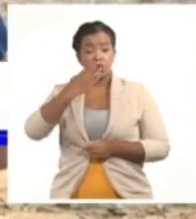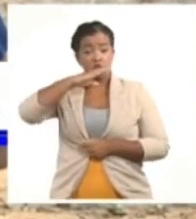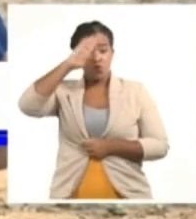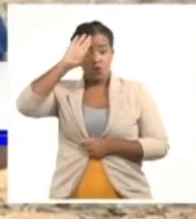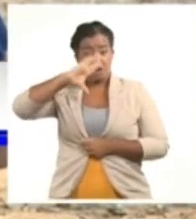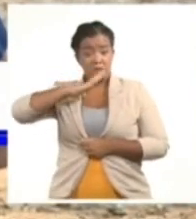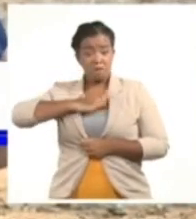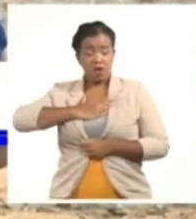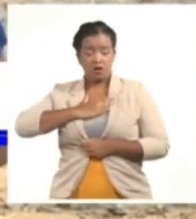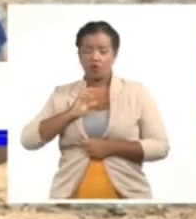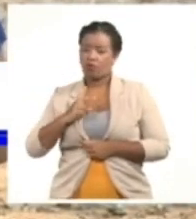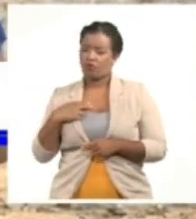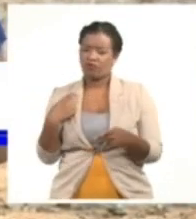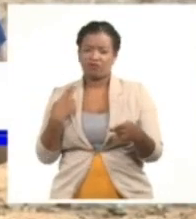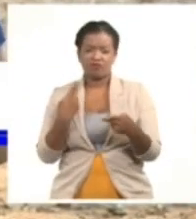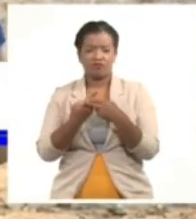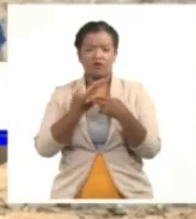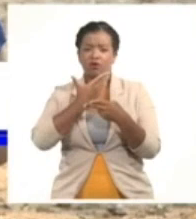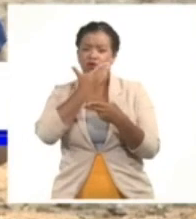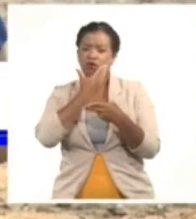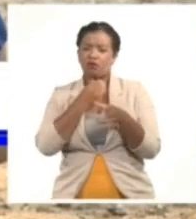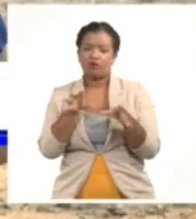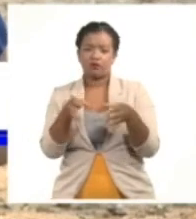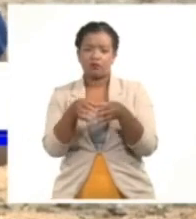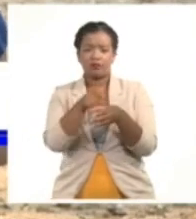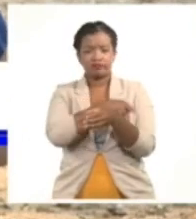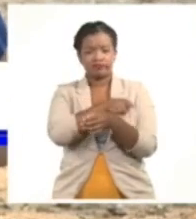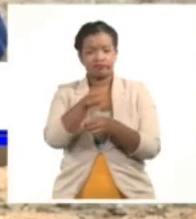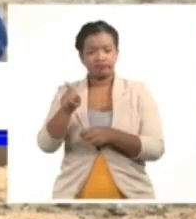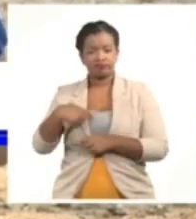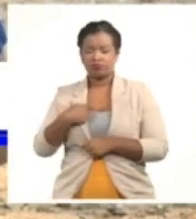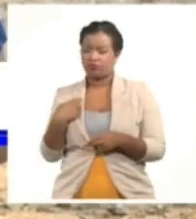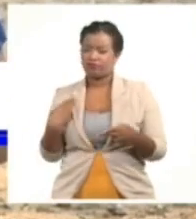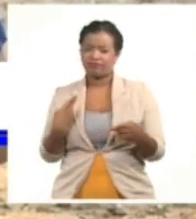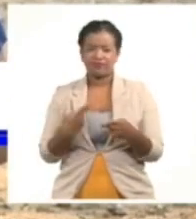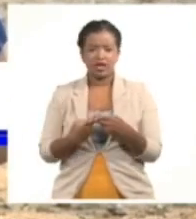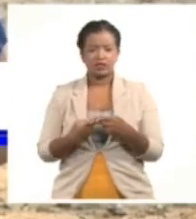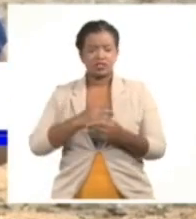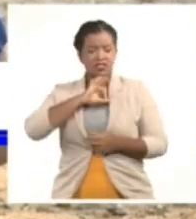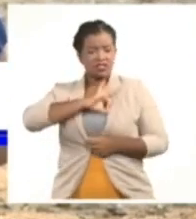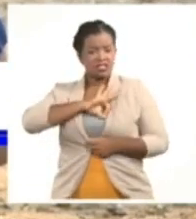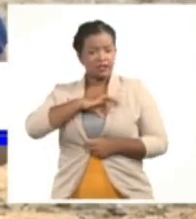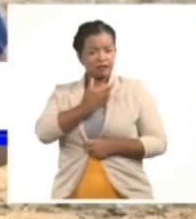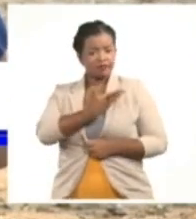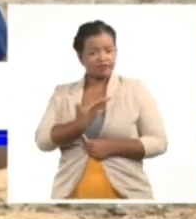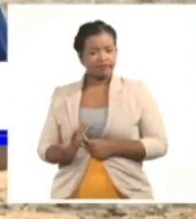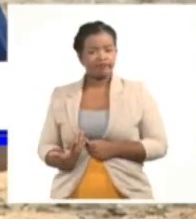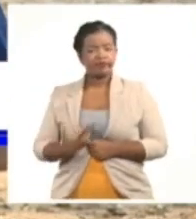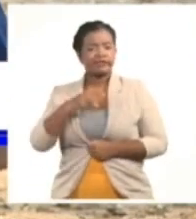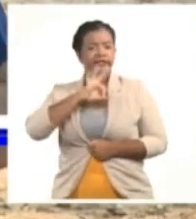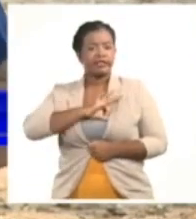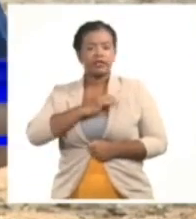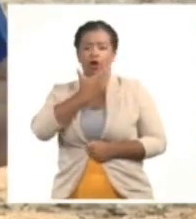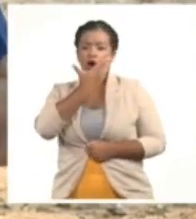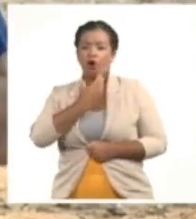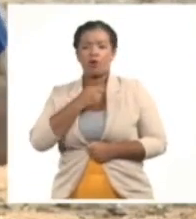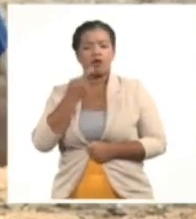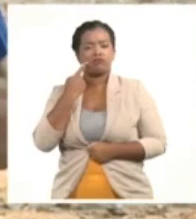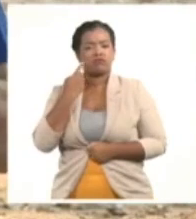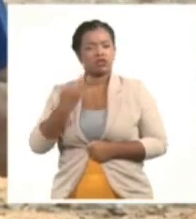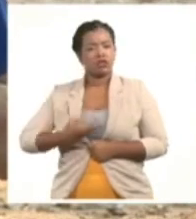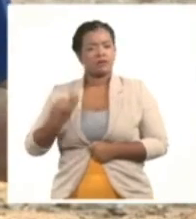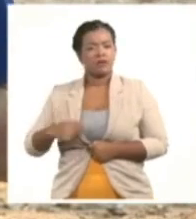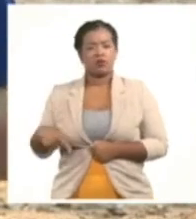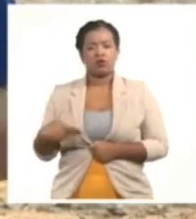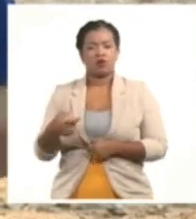en nuestro lo hemos sentido en la muestra apoyo todos los días es